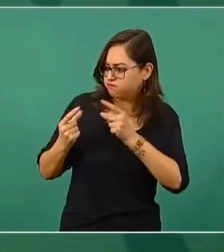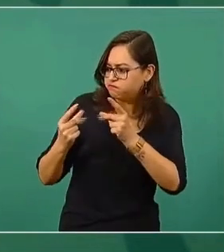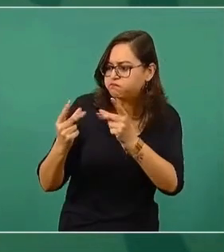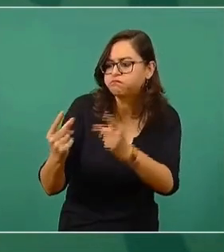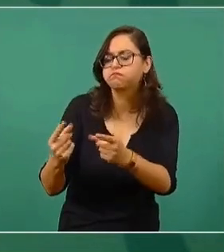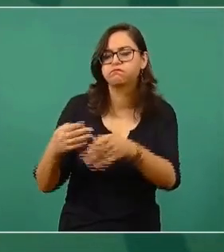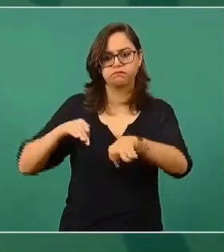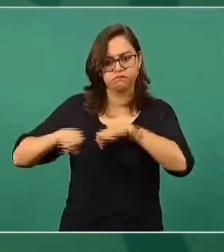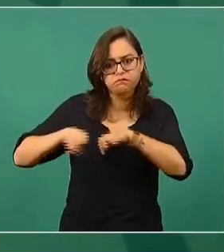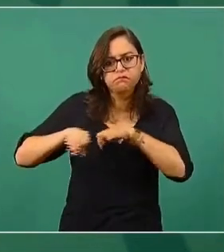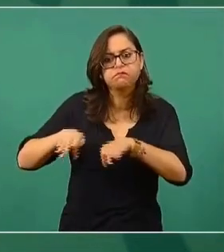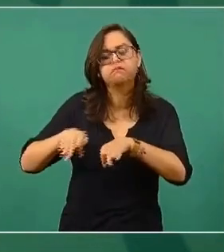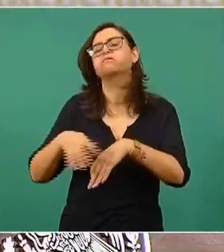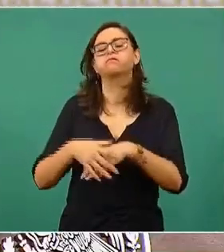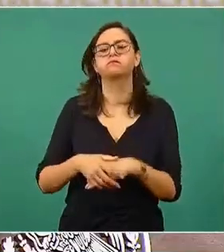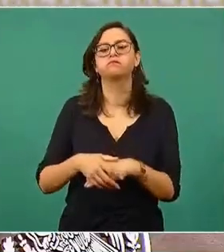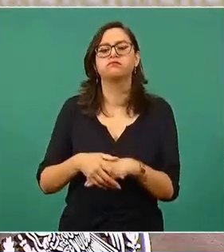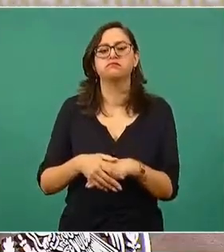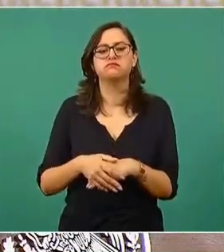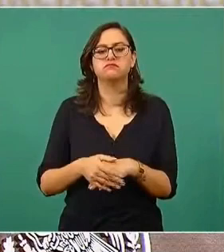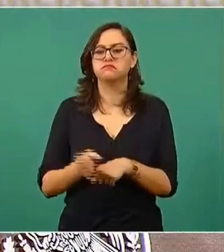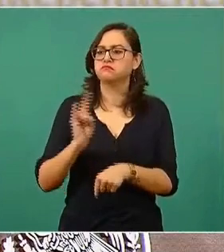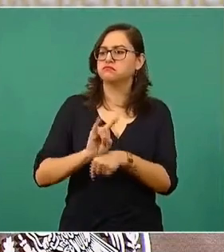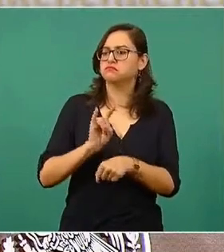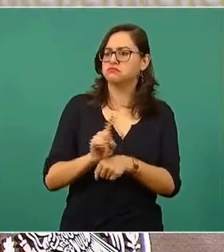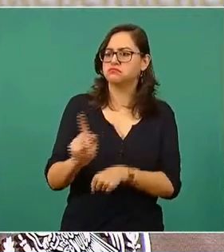si no es solo una farsa,